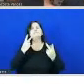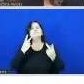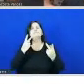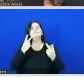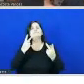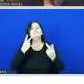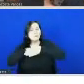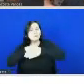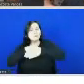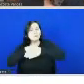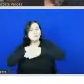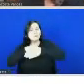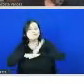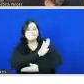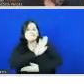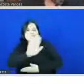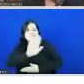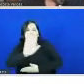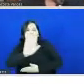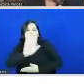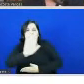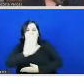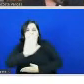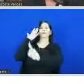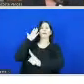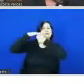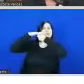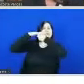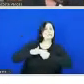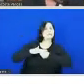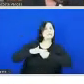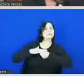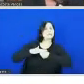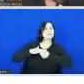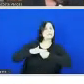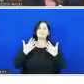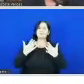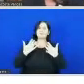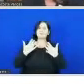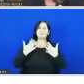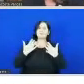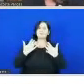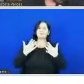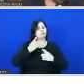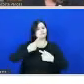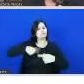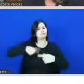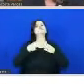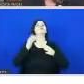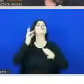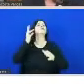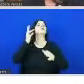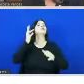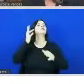institucional, luchar contra el feminicidio en las zonas de frontera, pero sobre todo poner a las mujeres migrantes y sus necesidades